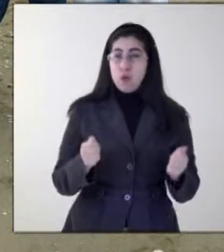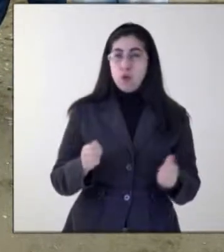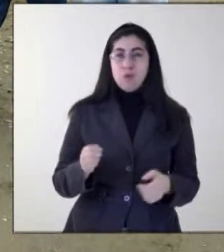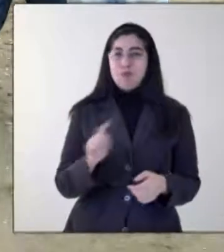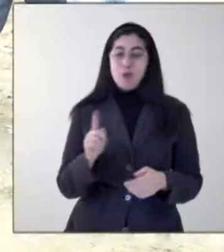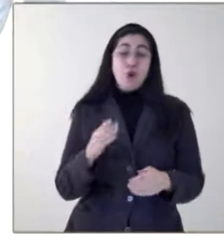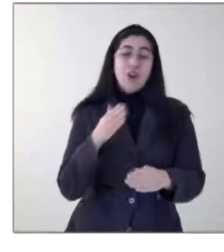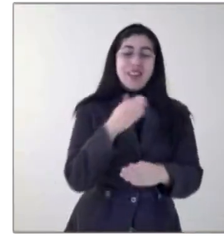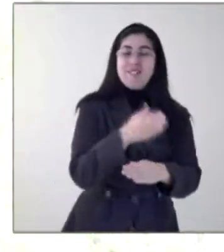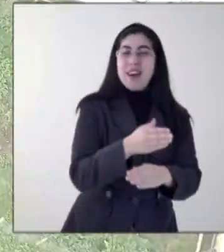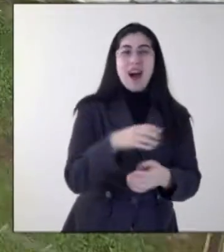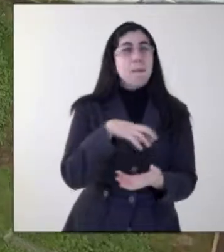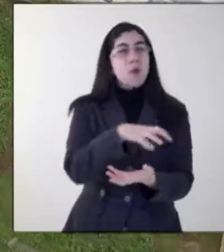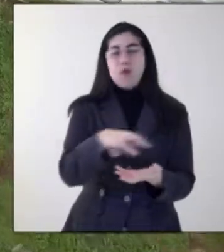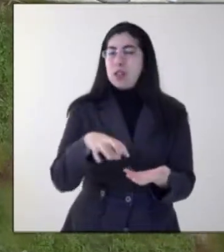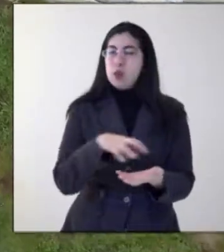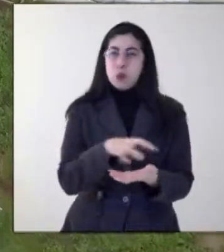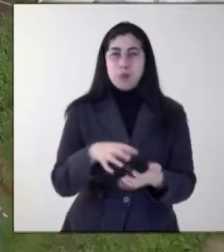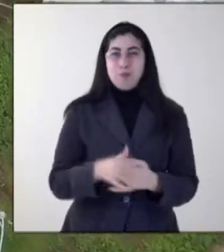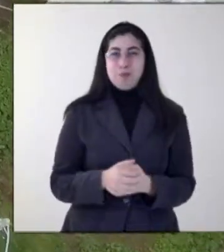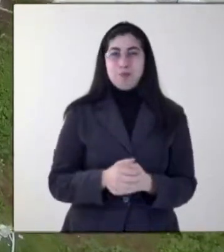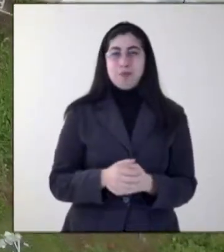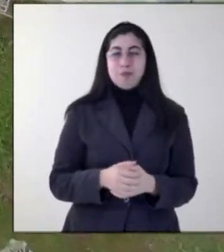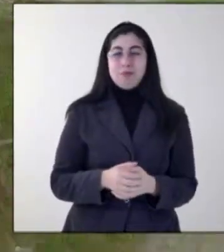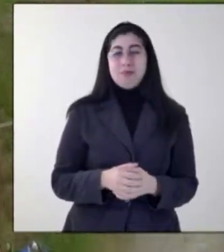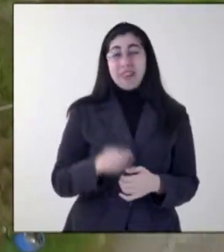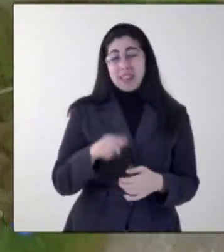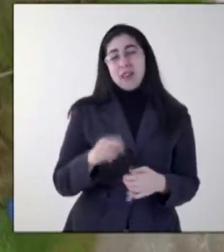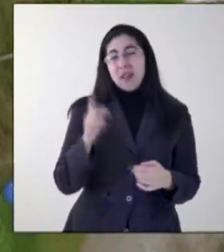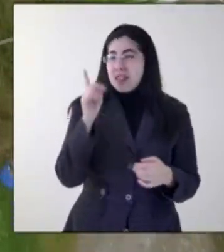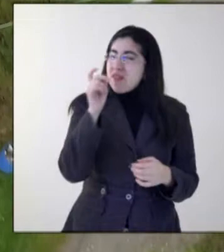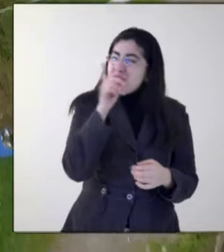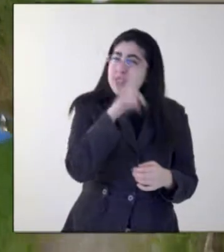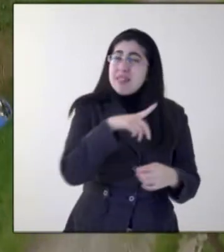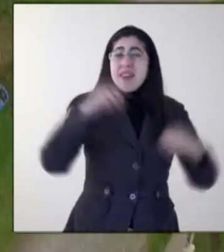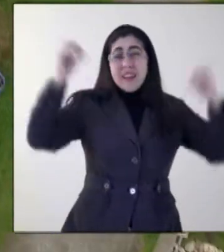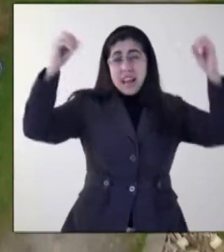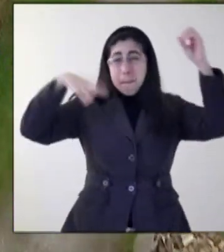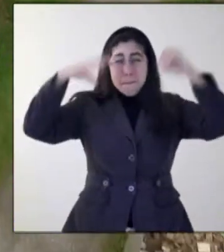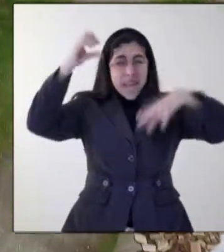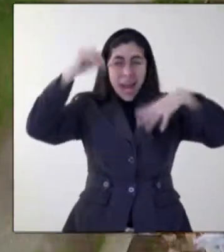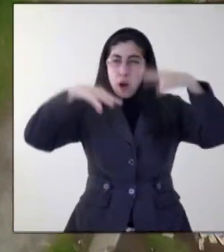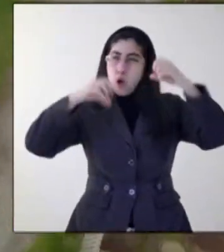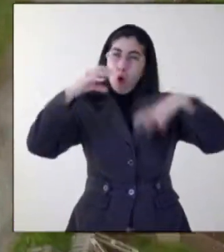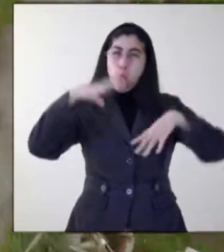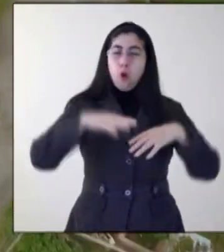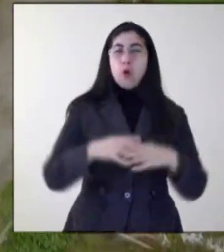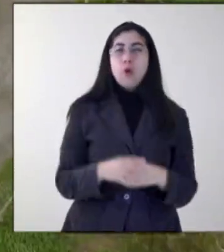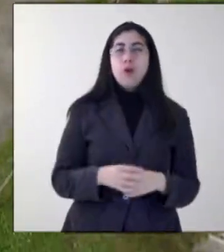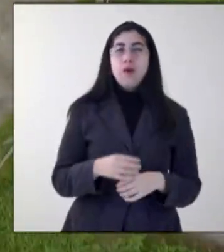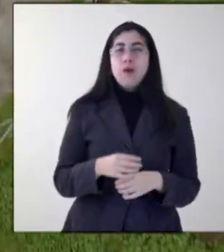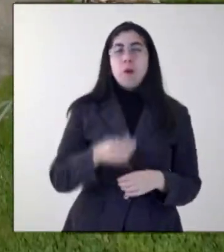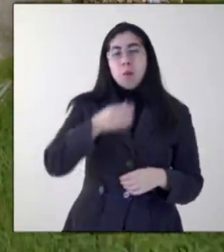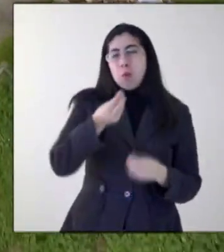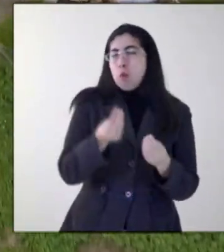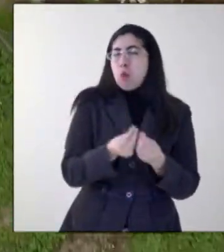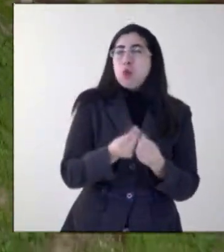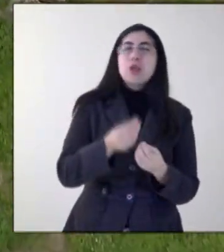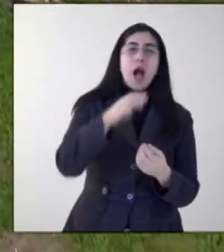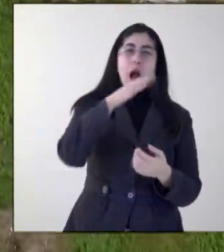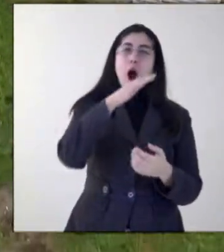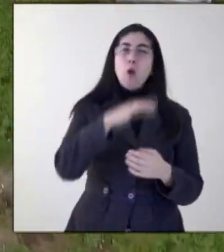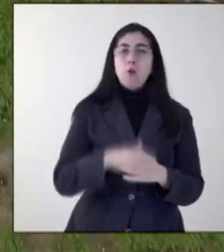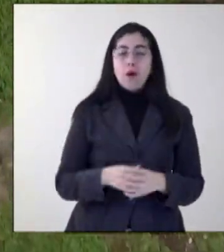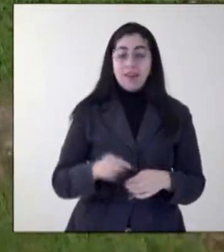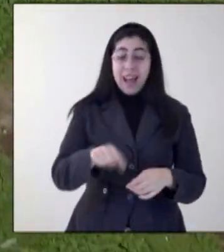acá a la población. Pero era mucha dificultad, sobre todo en el invierno, que cae mucha agua para abajo. Entonces